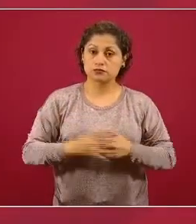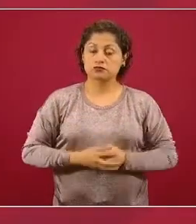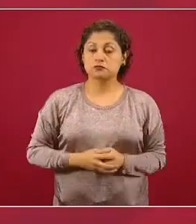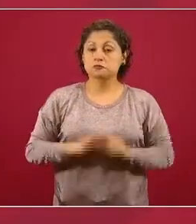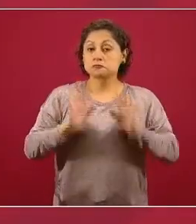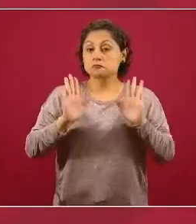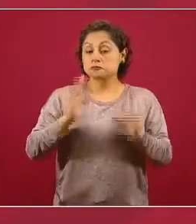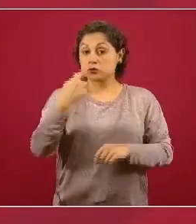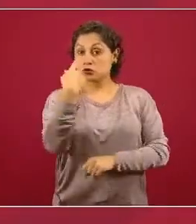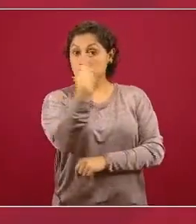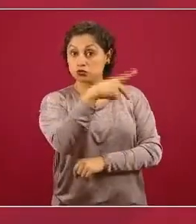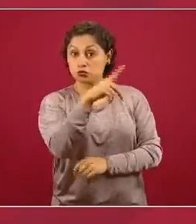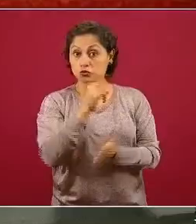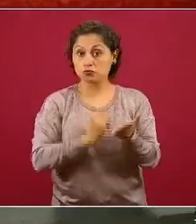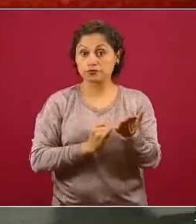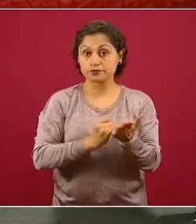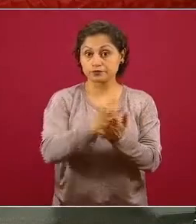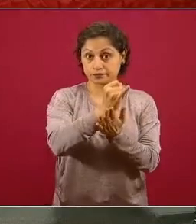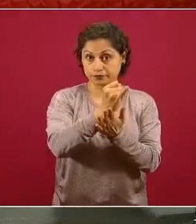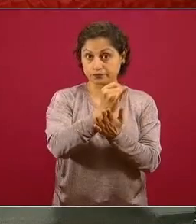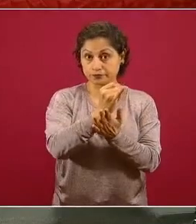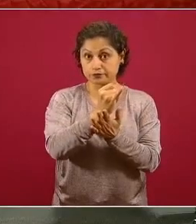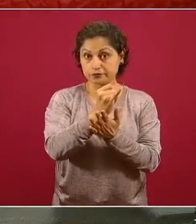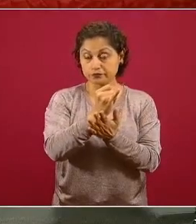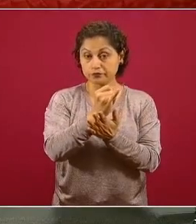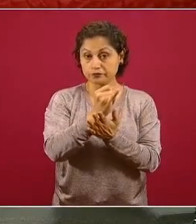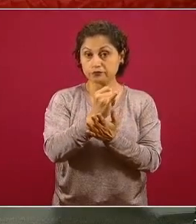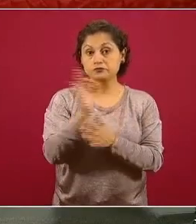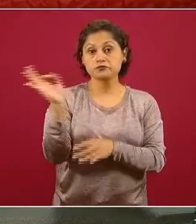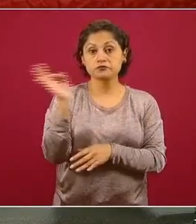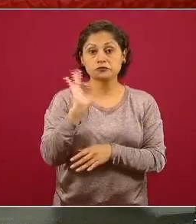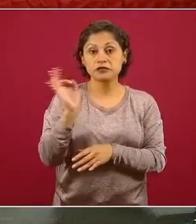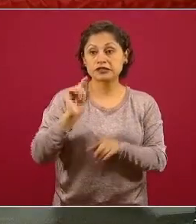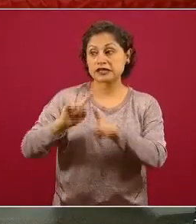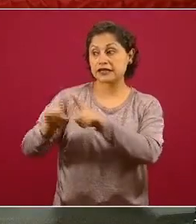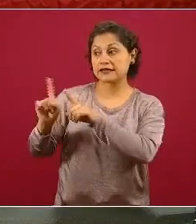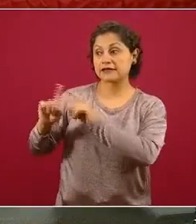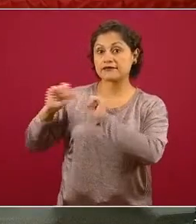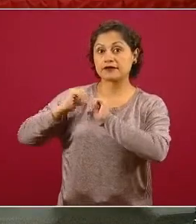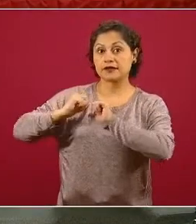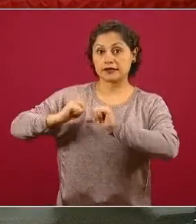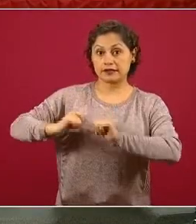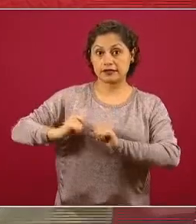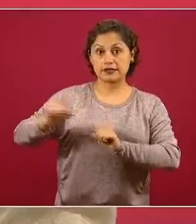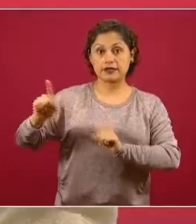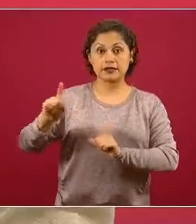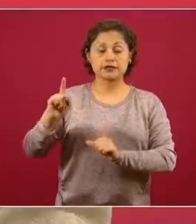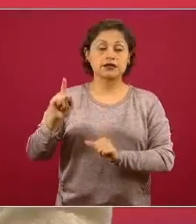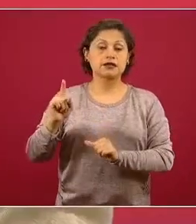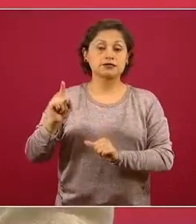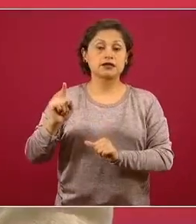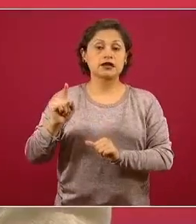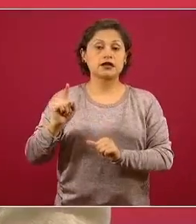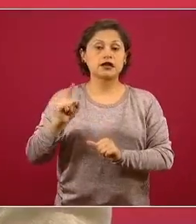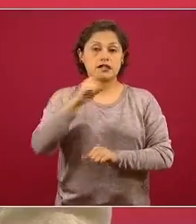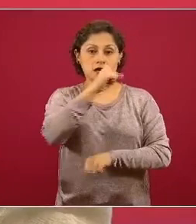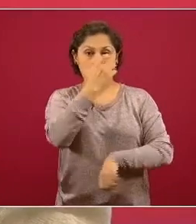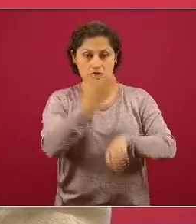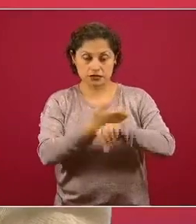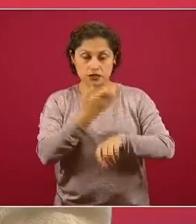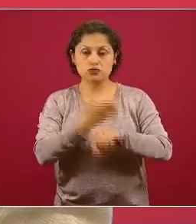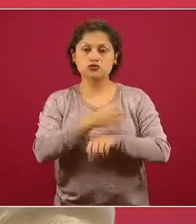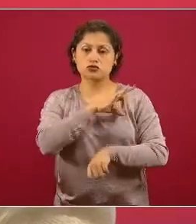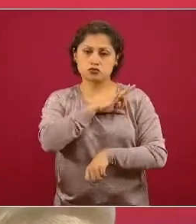esta decisión del gobierno de Estados Unidos será analizada por distintas instancias en este país y ojalá, este es un mero